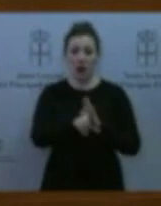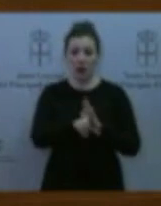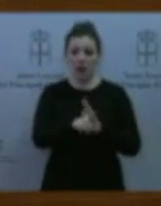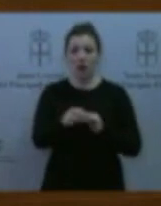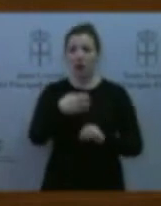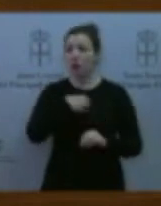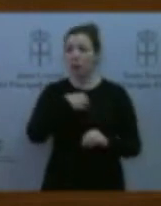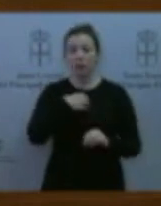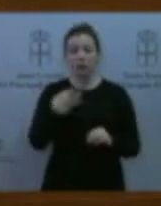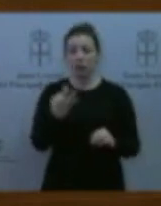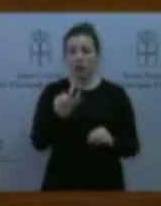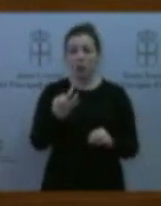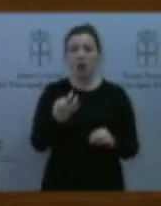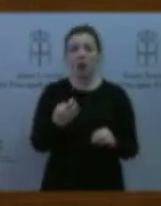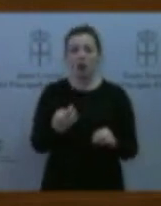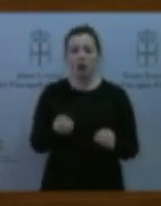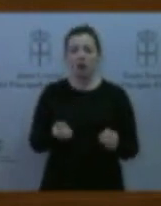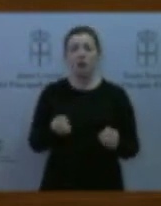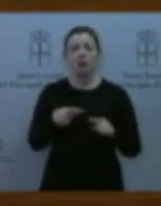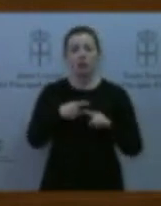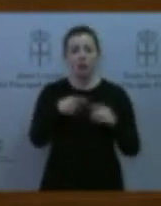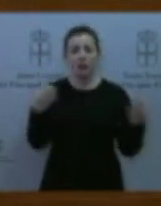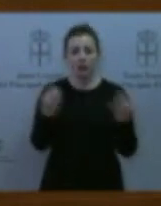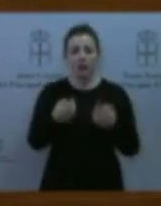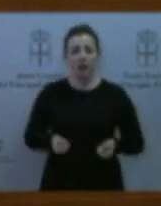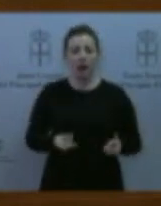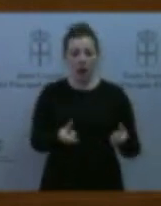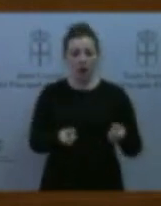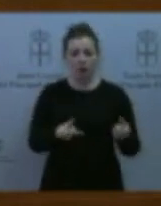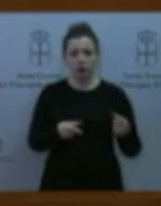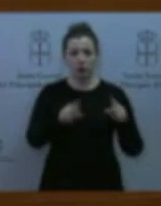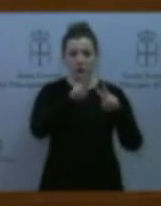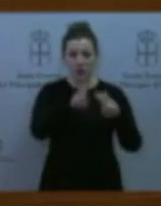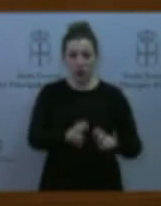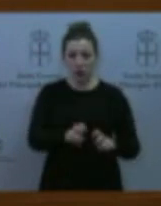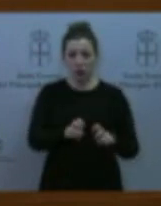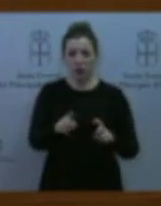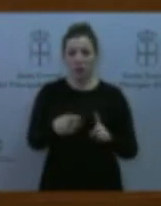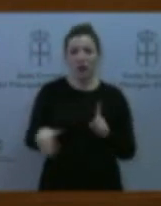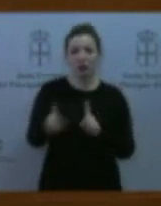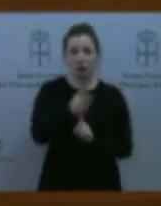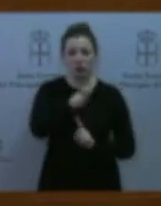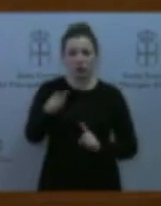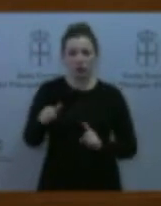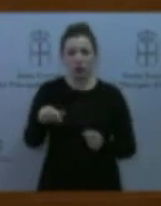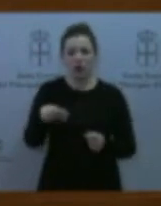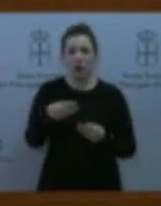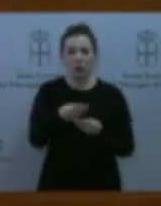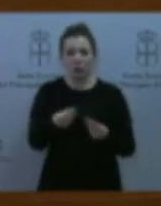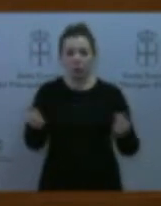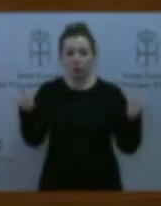en investigación y localización de personas desaparecidas sufragados por la Administración dependan de